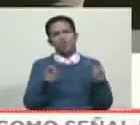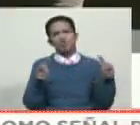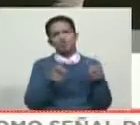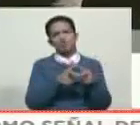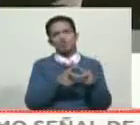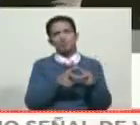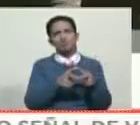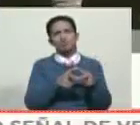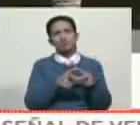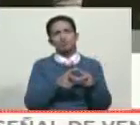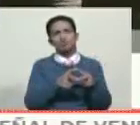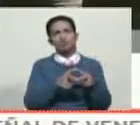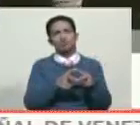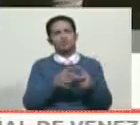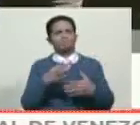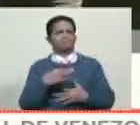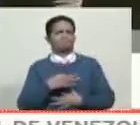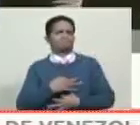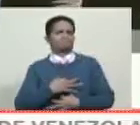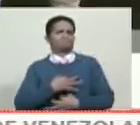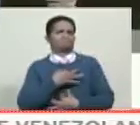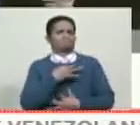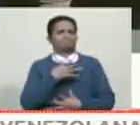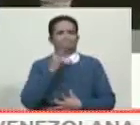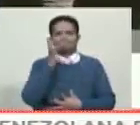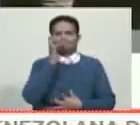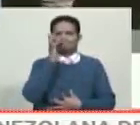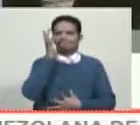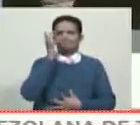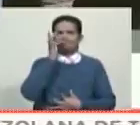y llegaban ahí muy emperifolladitos,